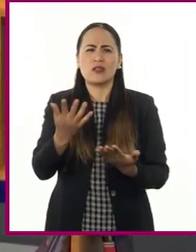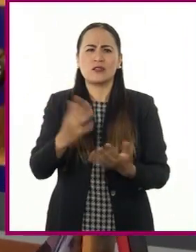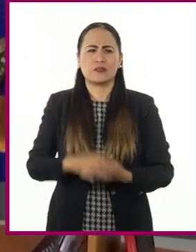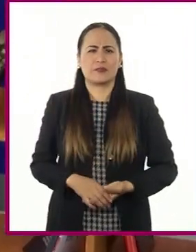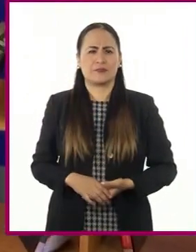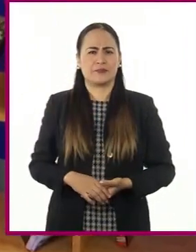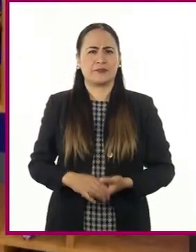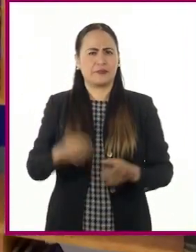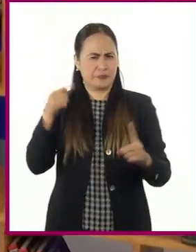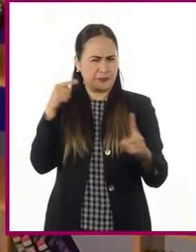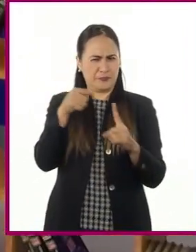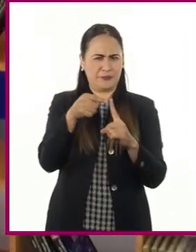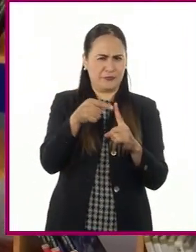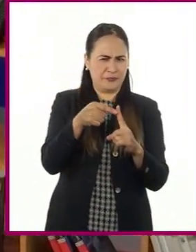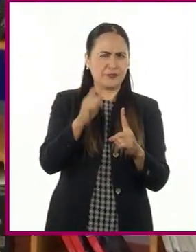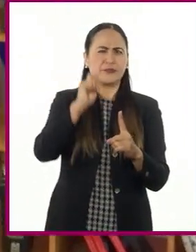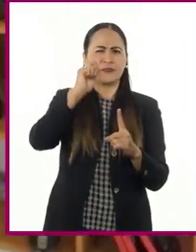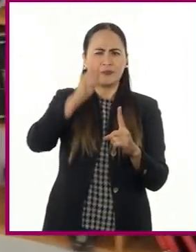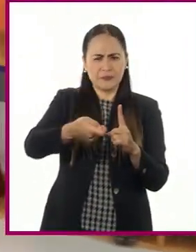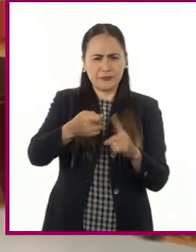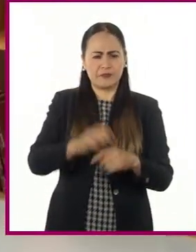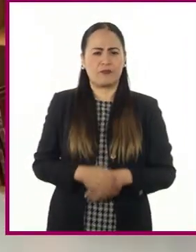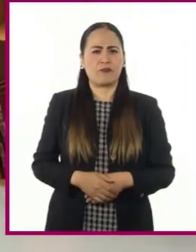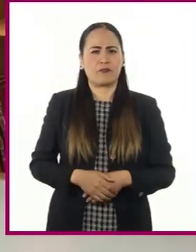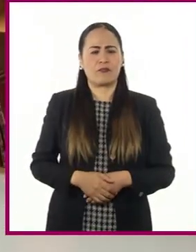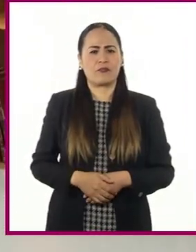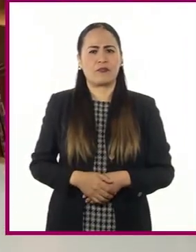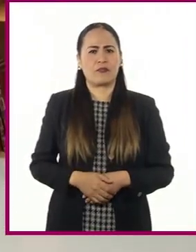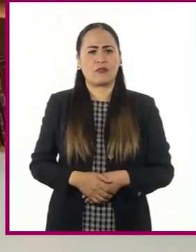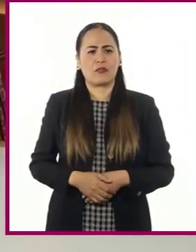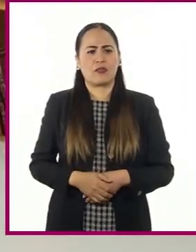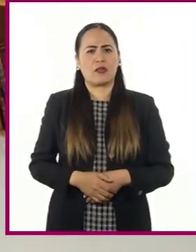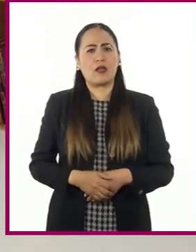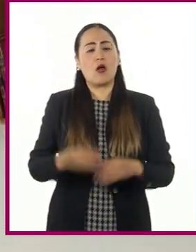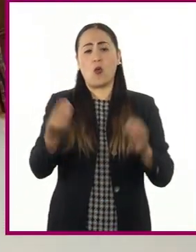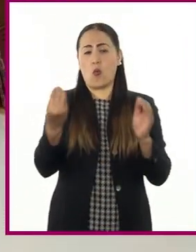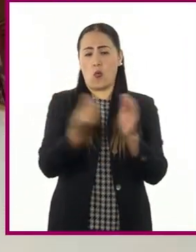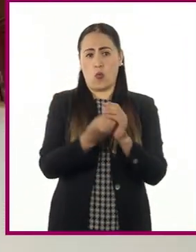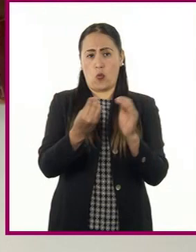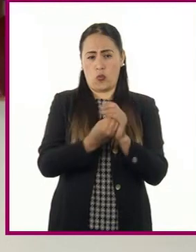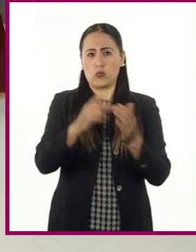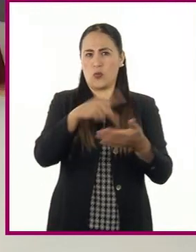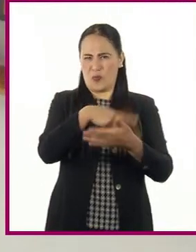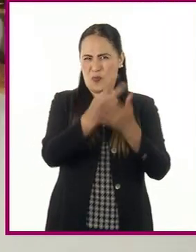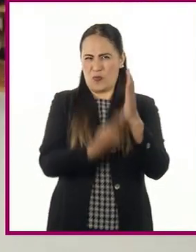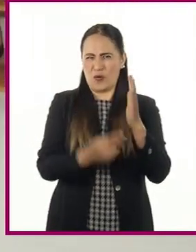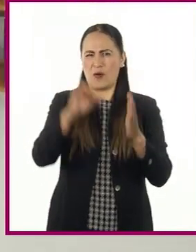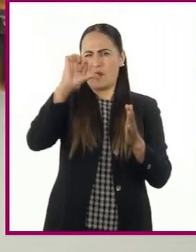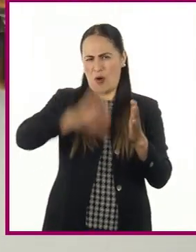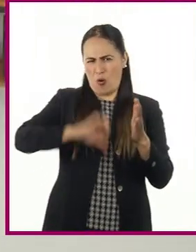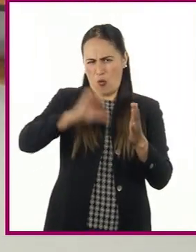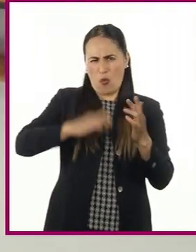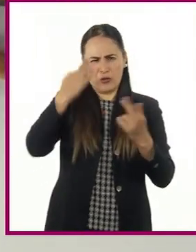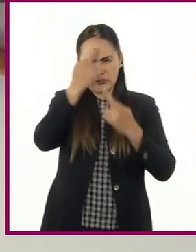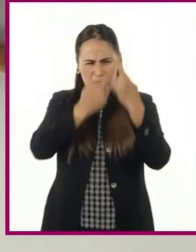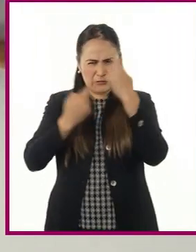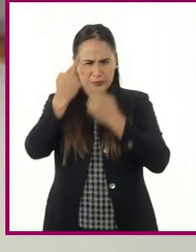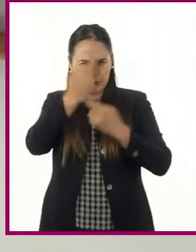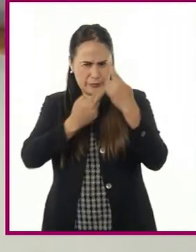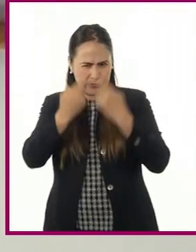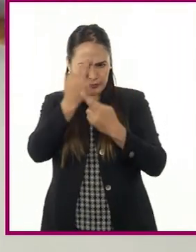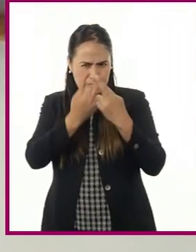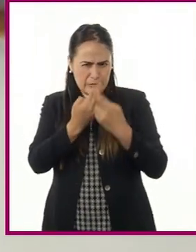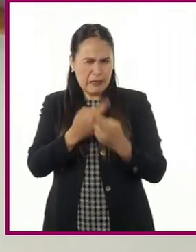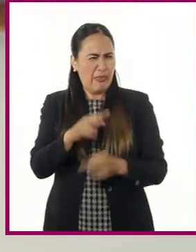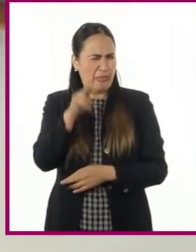mencionaba sobre el contenido que vamos a revisar durante la sesión, me quedé pensando si de